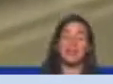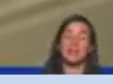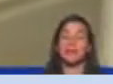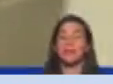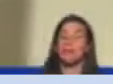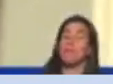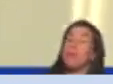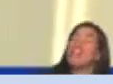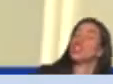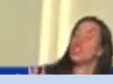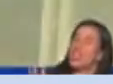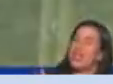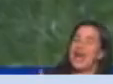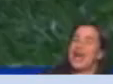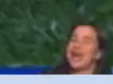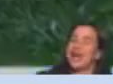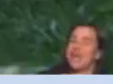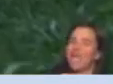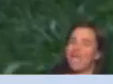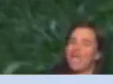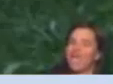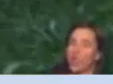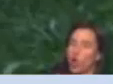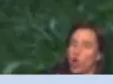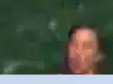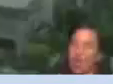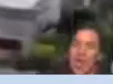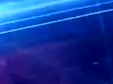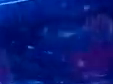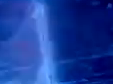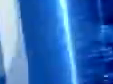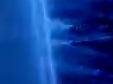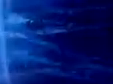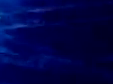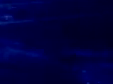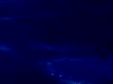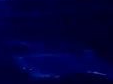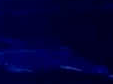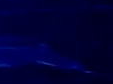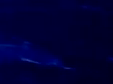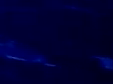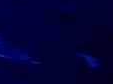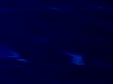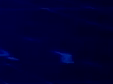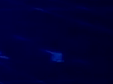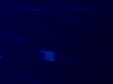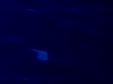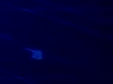no quiere las sociedades anónimas deportivas.